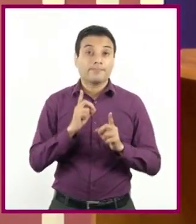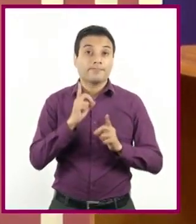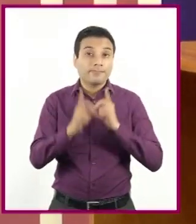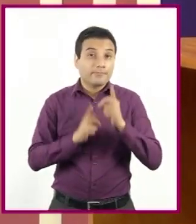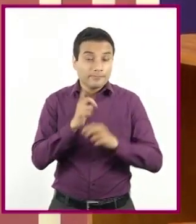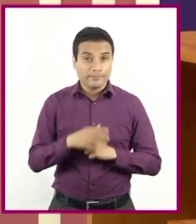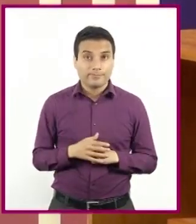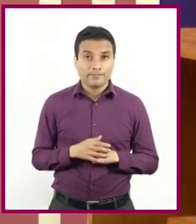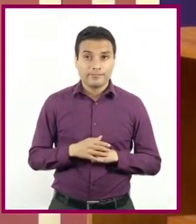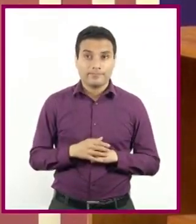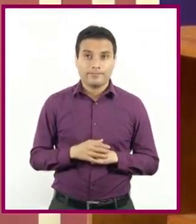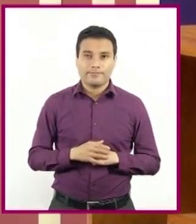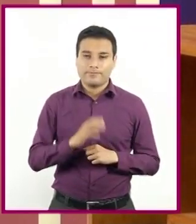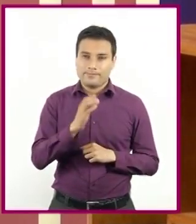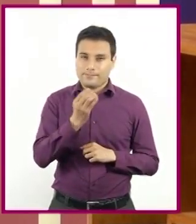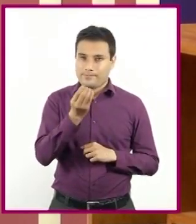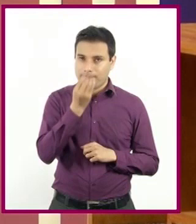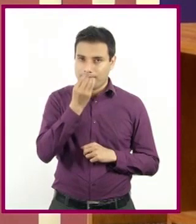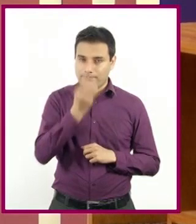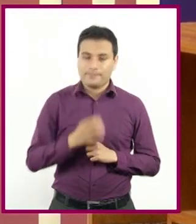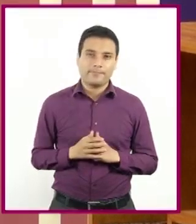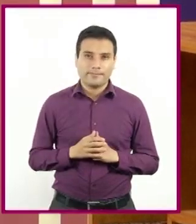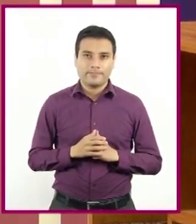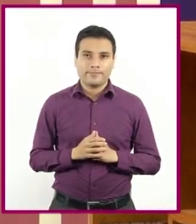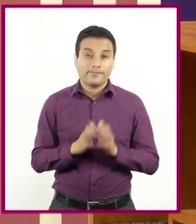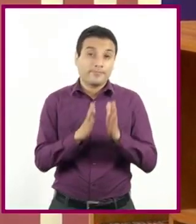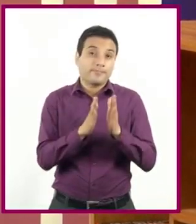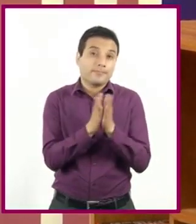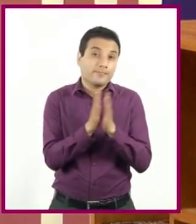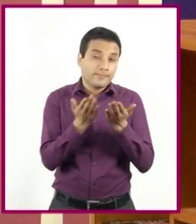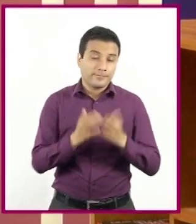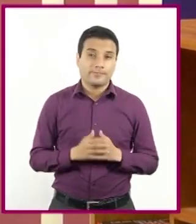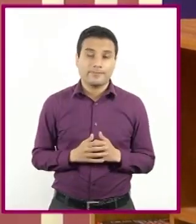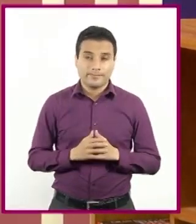deporte, gastronomía, literatura.